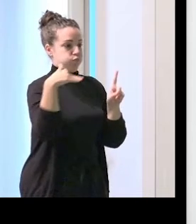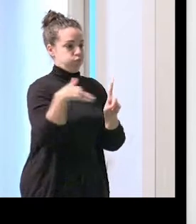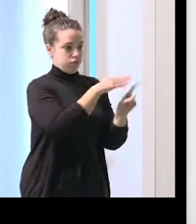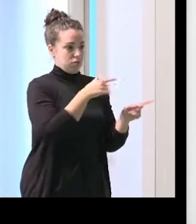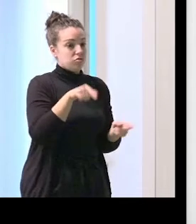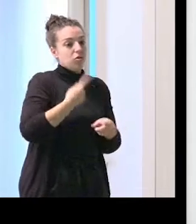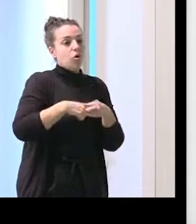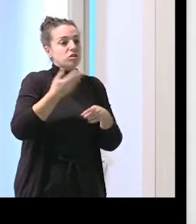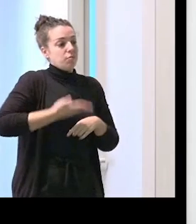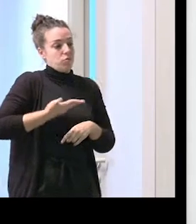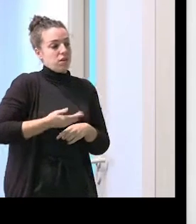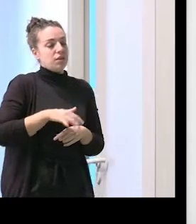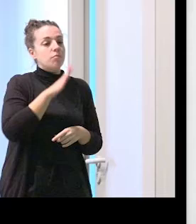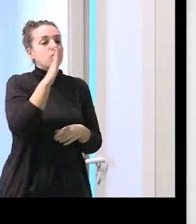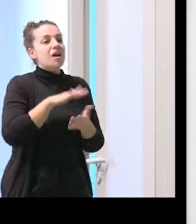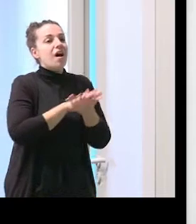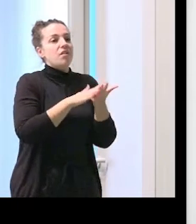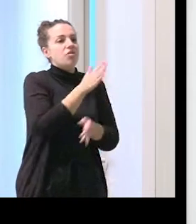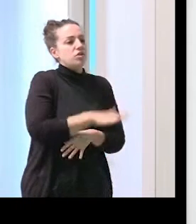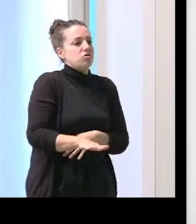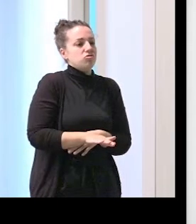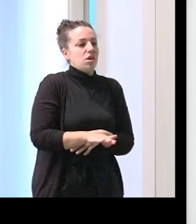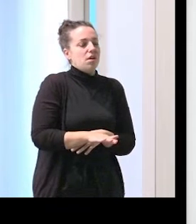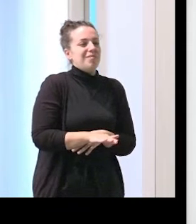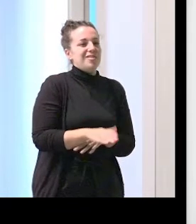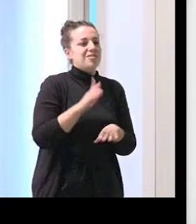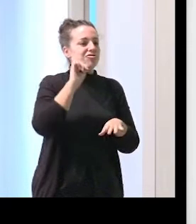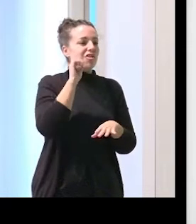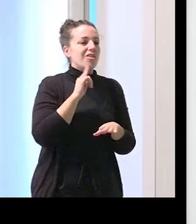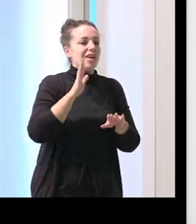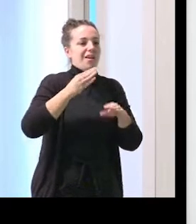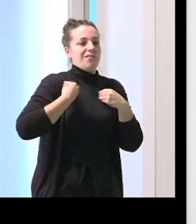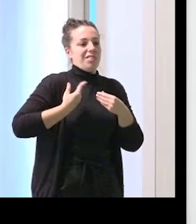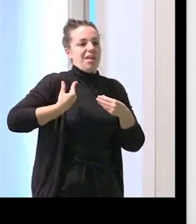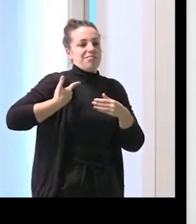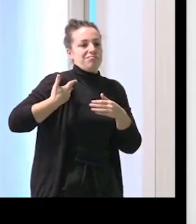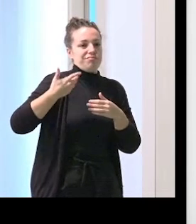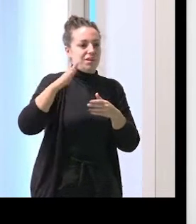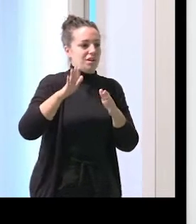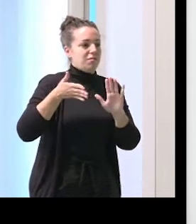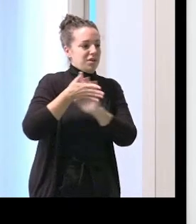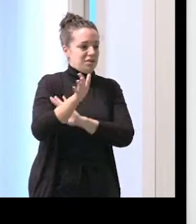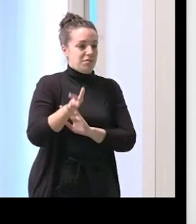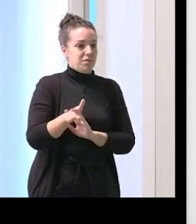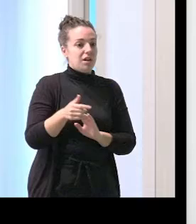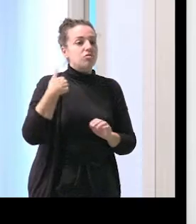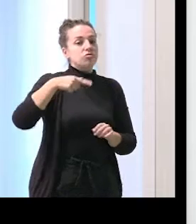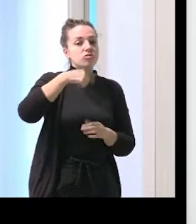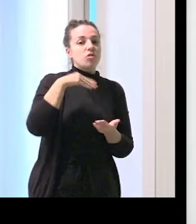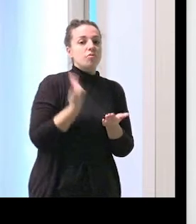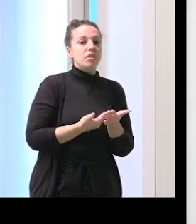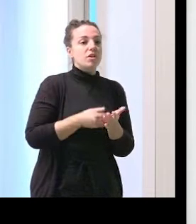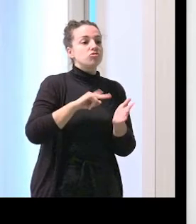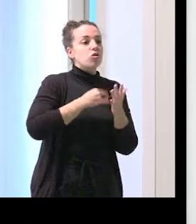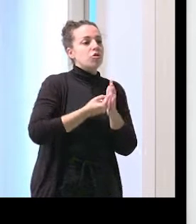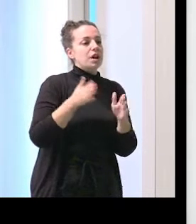son importantes. Aunque estamos hablando de niños, la sordera es para toda la vida y las implicaciones son para toda la vida. Y lo que tenemos que pedir son soluciones